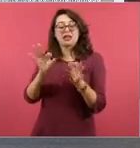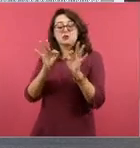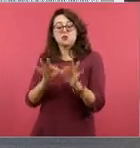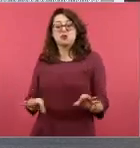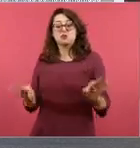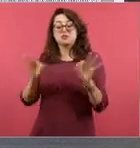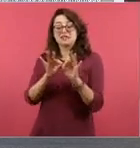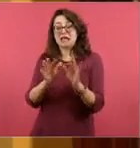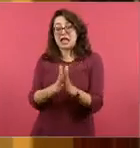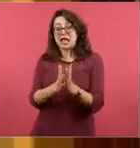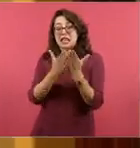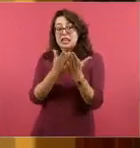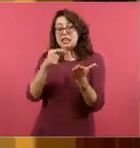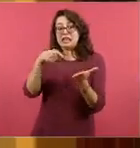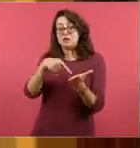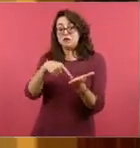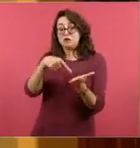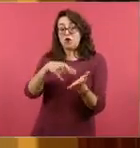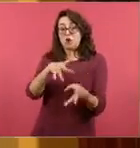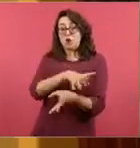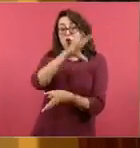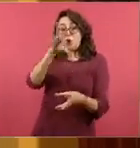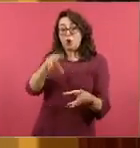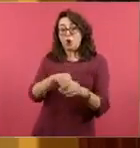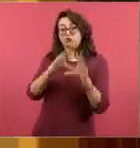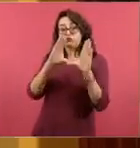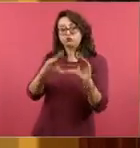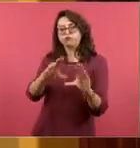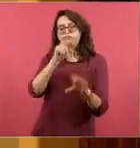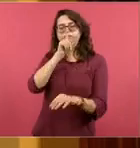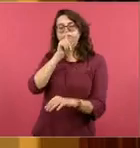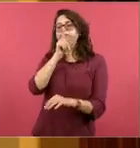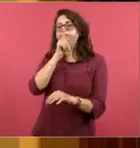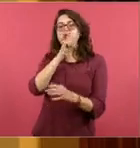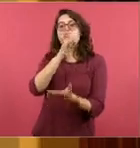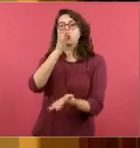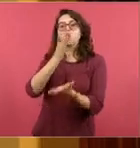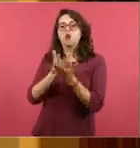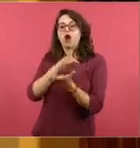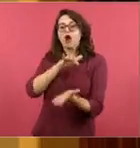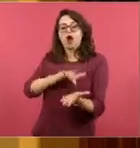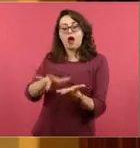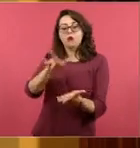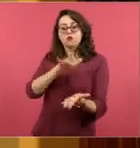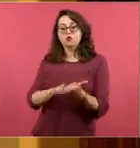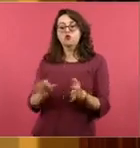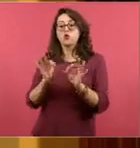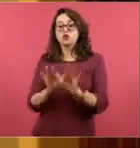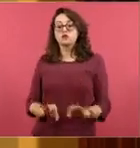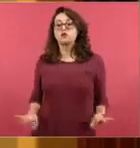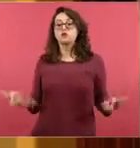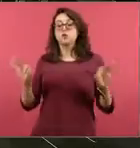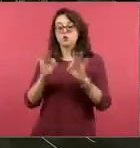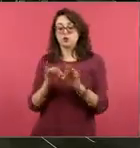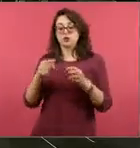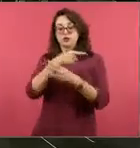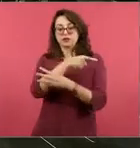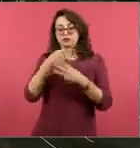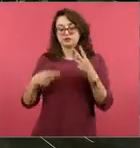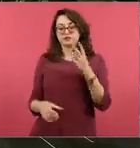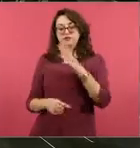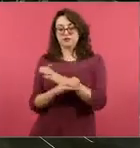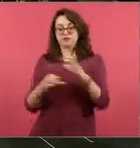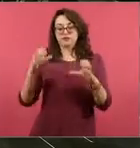herramienta pedagógica se están involucrando 3 áreas de conocimiento bien importantes para la educación: la parte